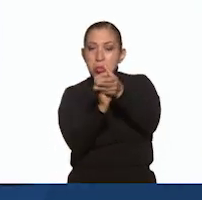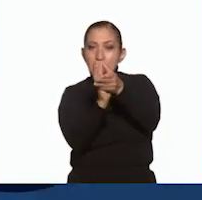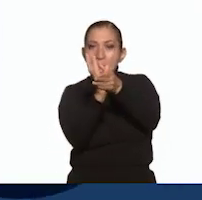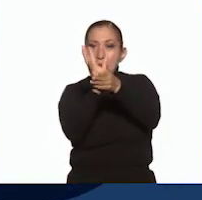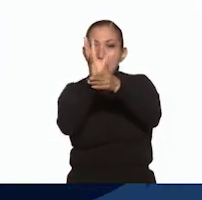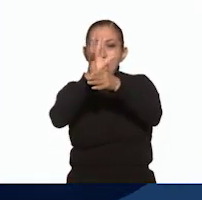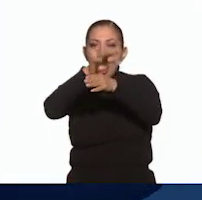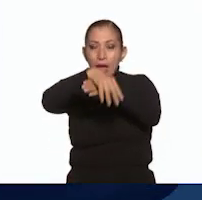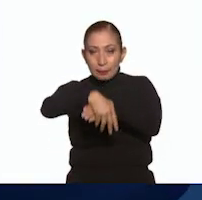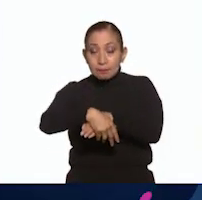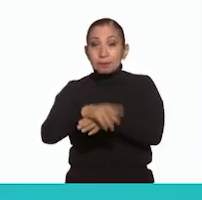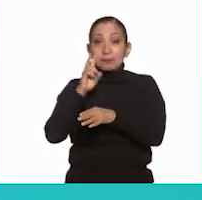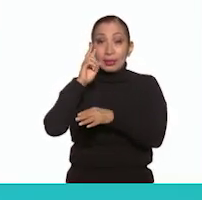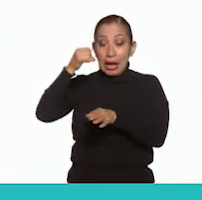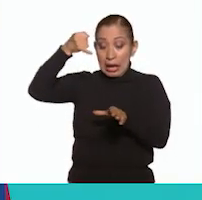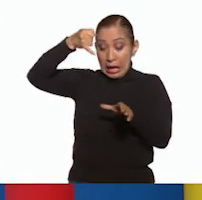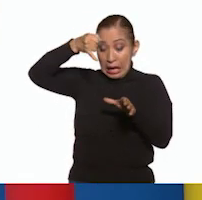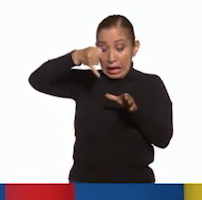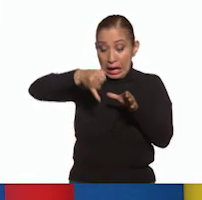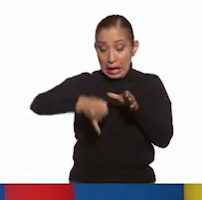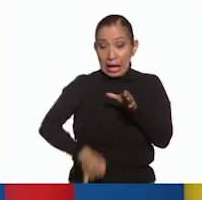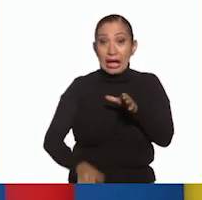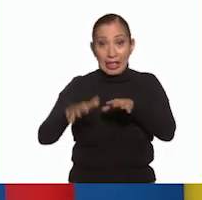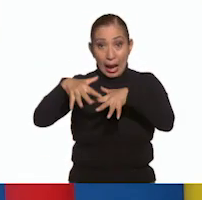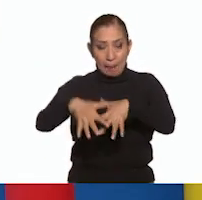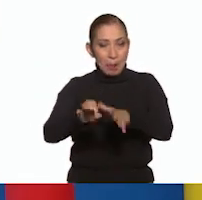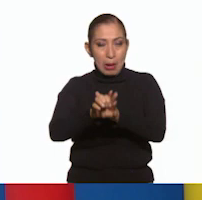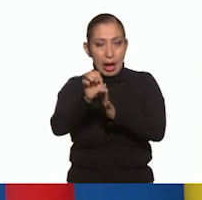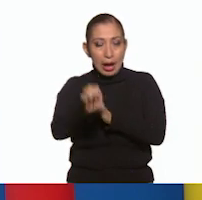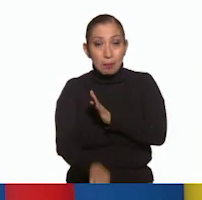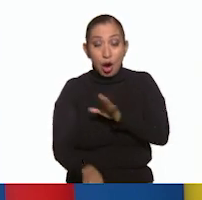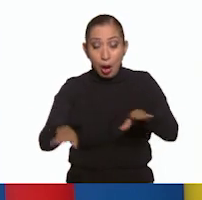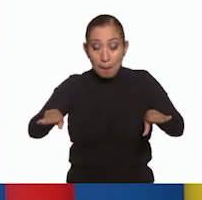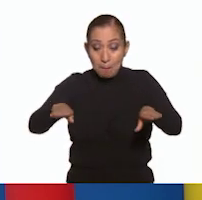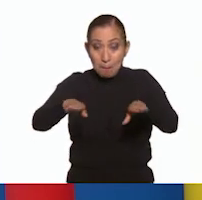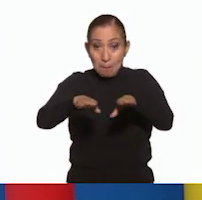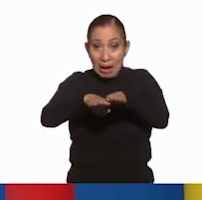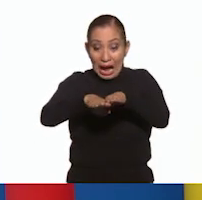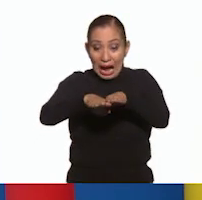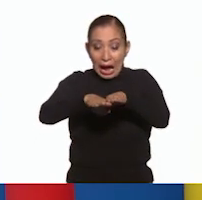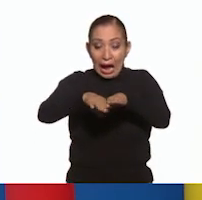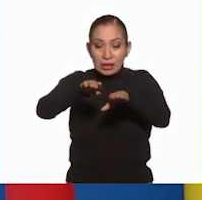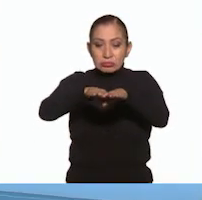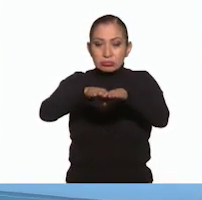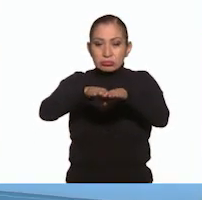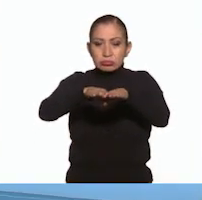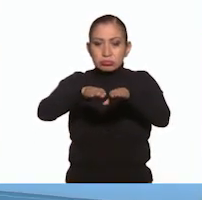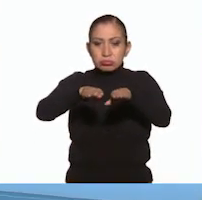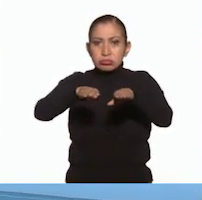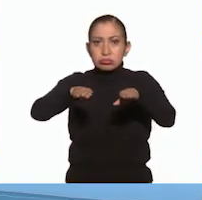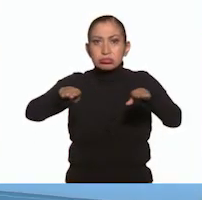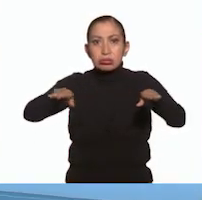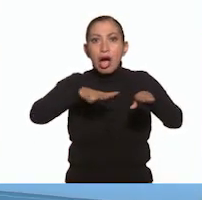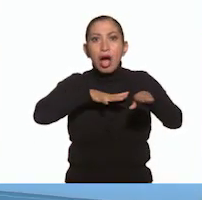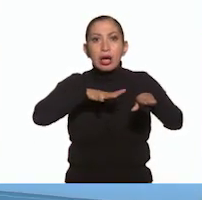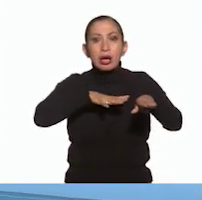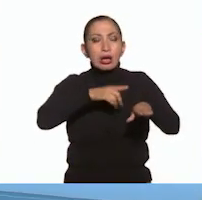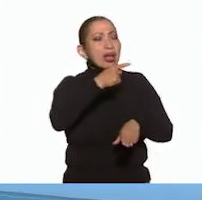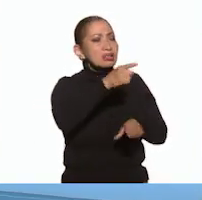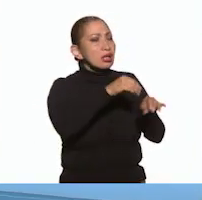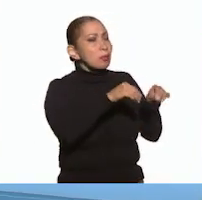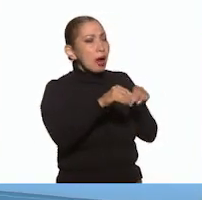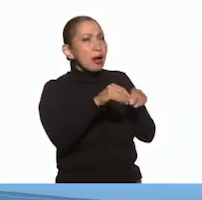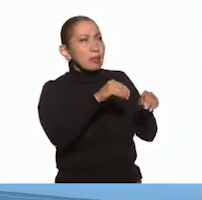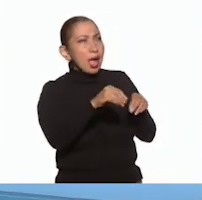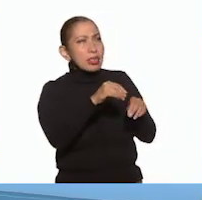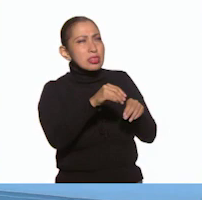Por ejemplo, en el fondo del océano Atlántico, las placas tectónicas se están separando. A ese movimiento,